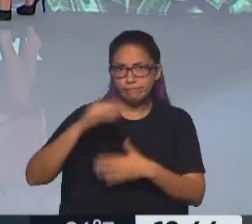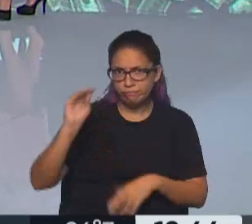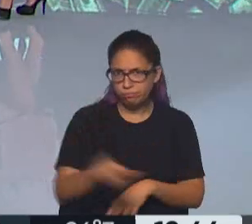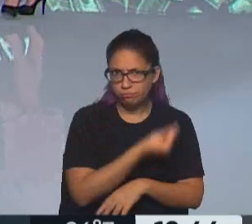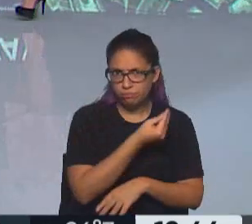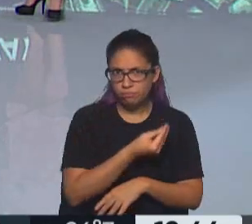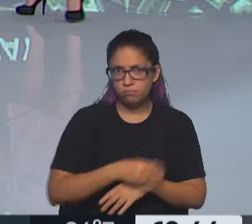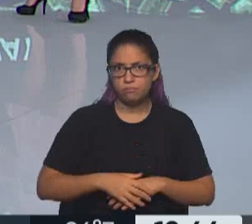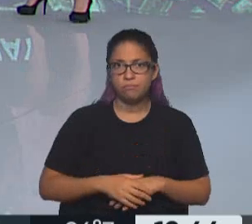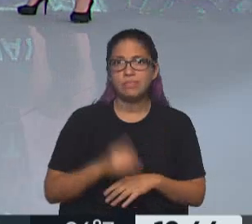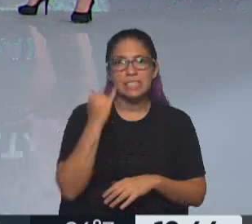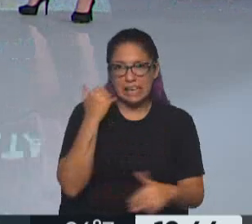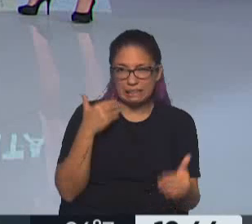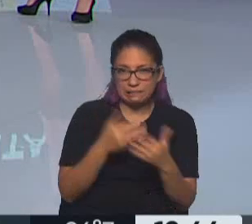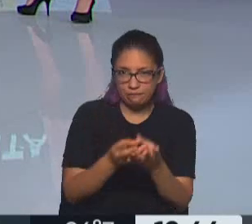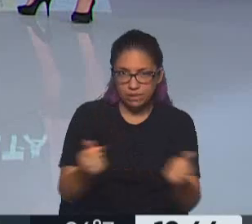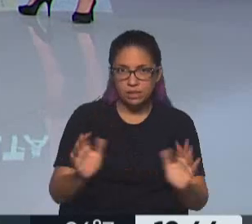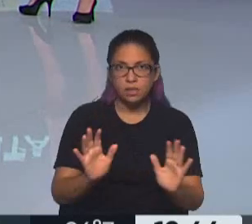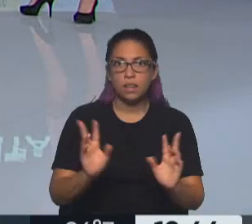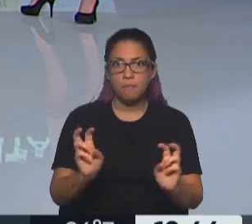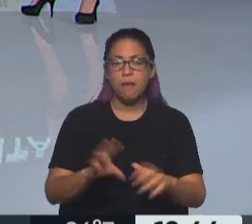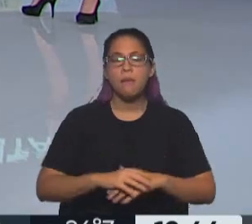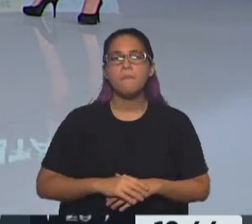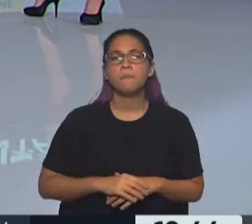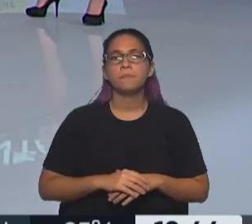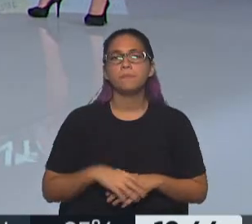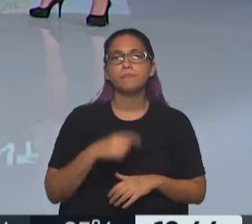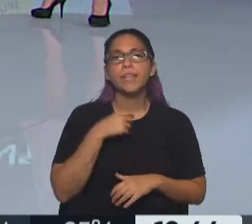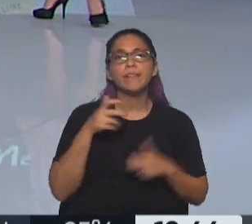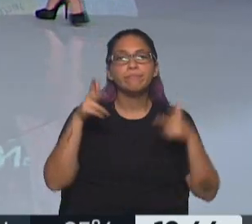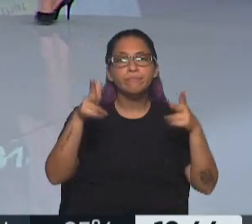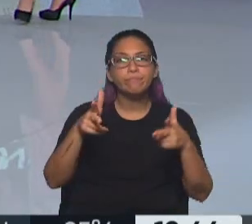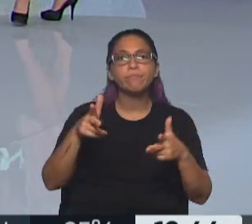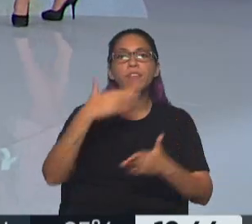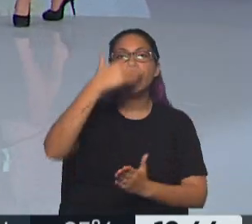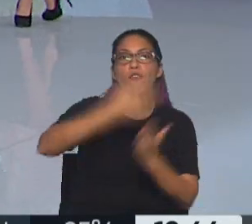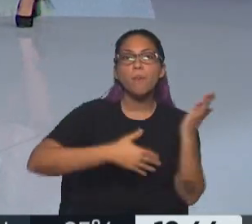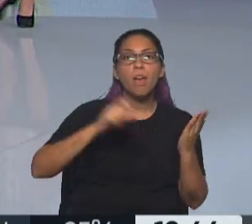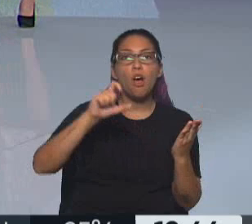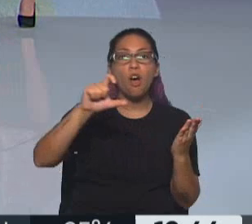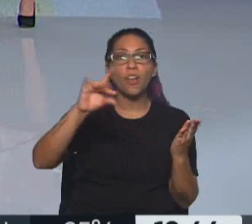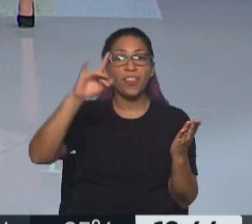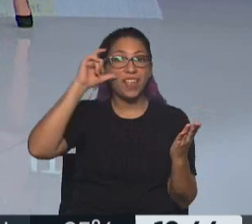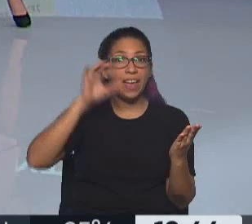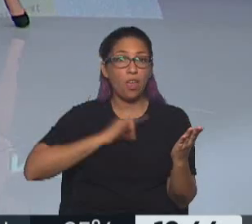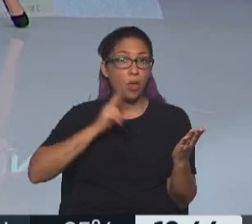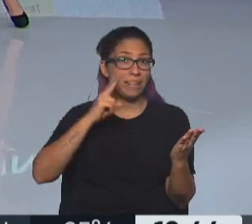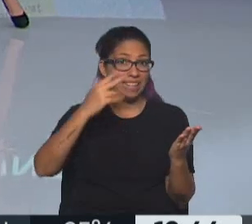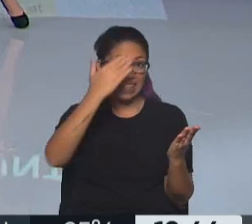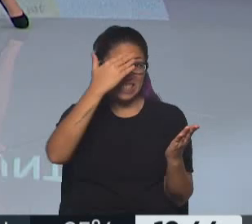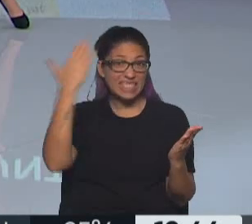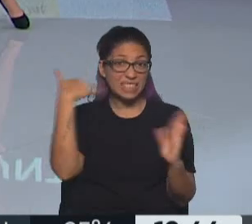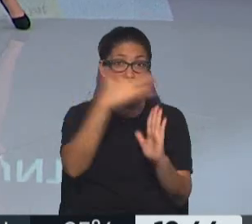Avancemos, y con esto voy cerrando. Quería mencionarles que hay un informe de la OCDE del año 2015 que dice que